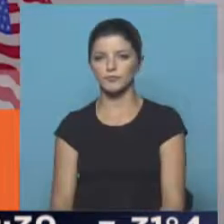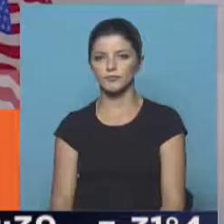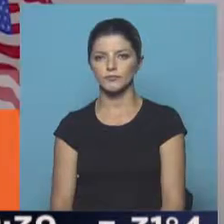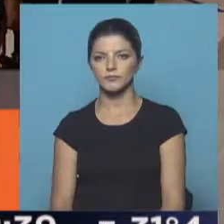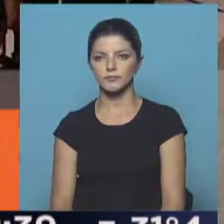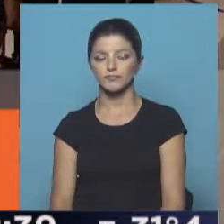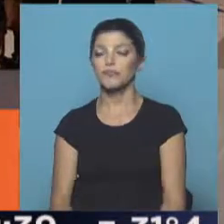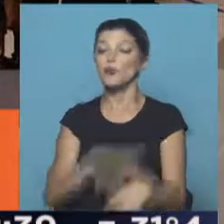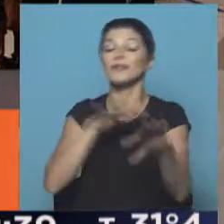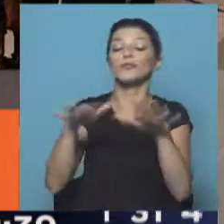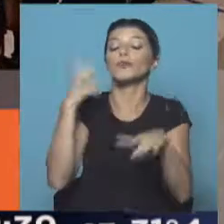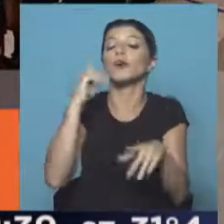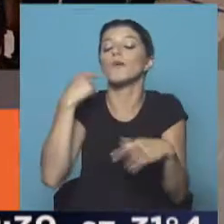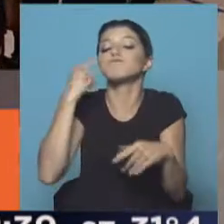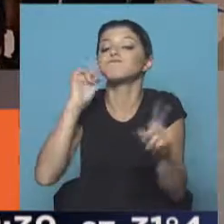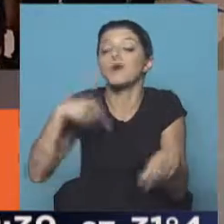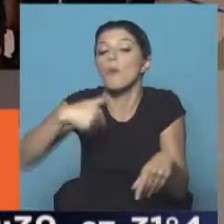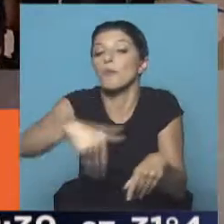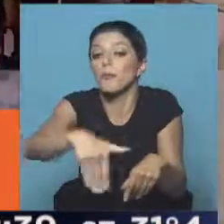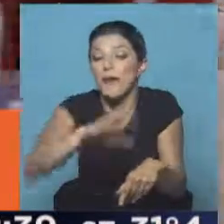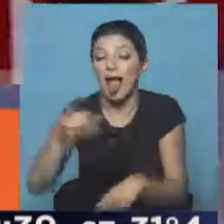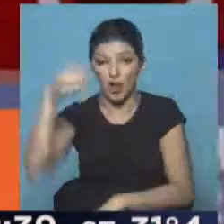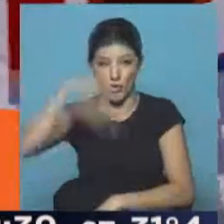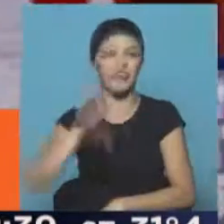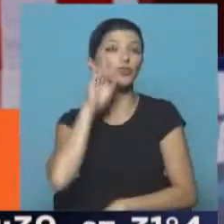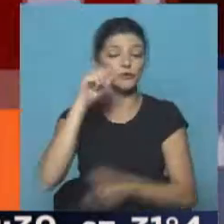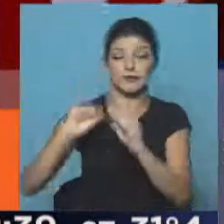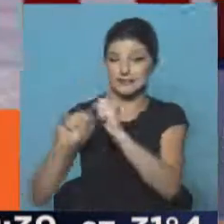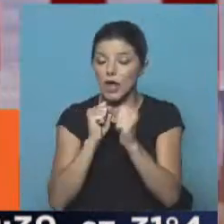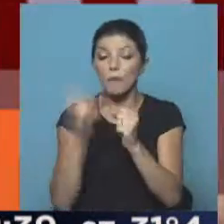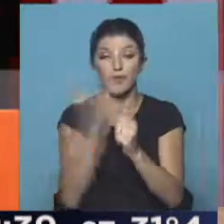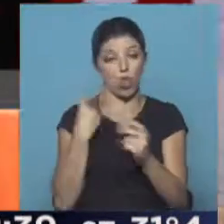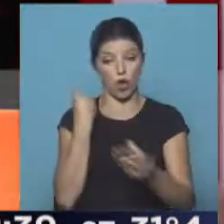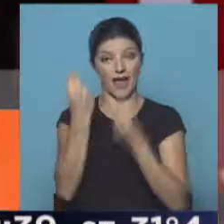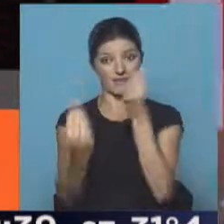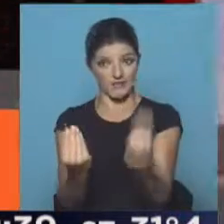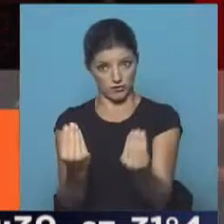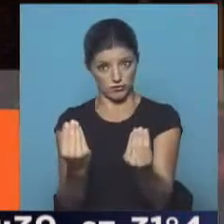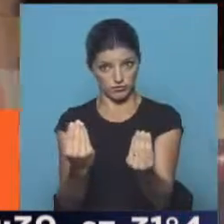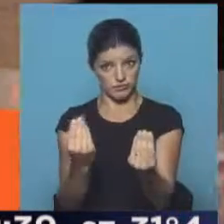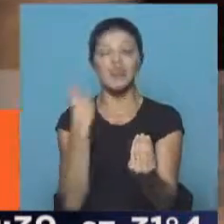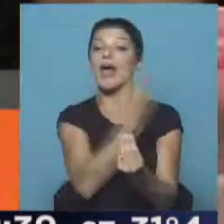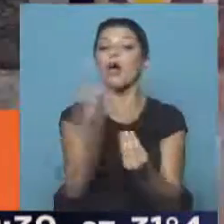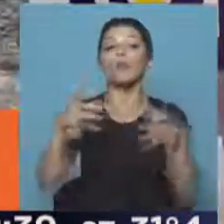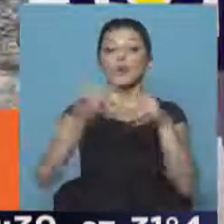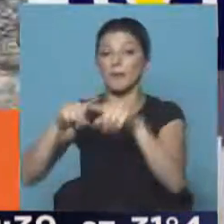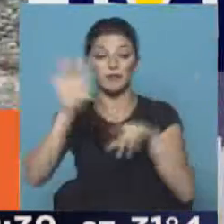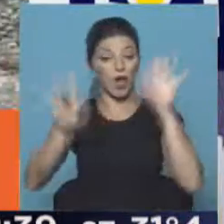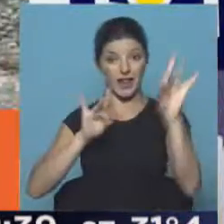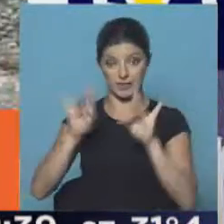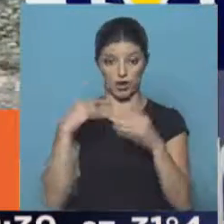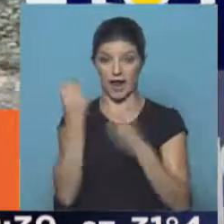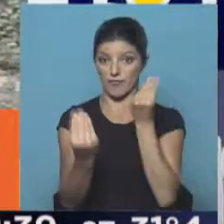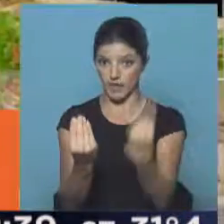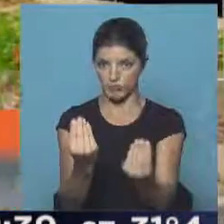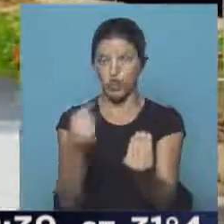Un panorama impredecible reina en Estados Unidos desde que ambos candidatos fueron nominados por sus respectivos partidos y